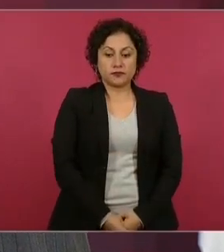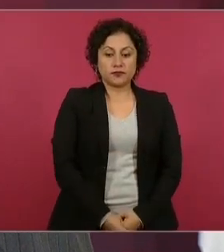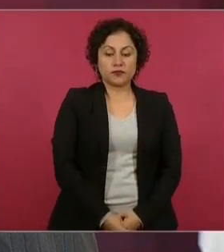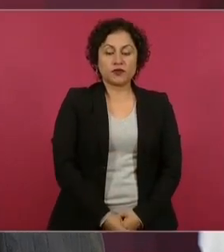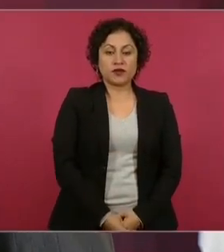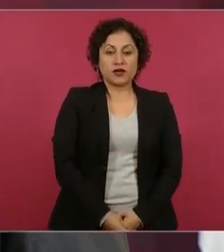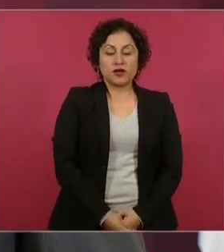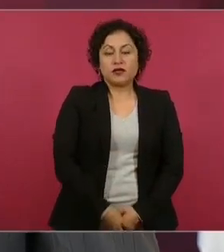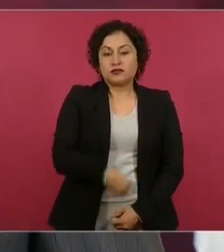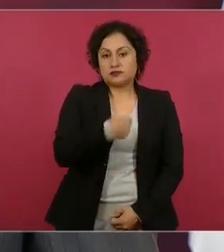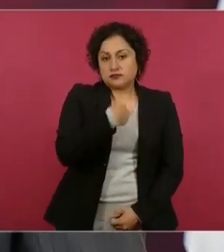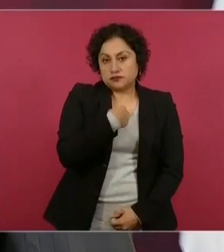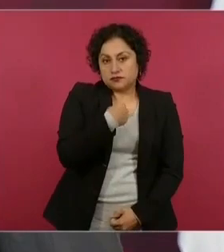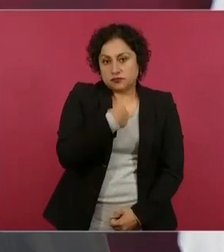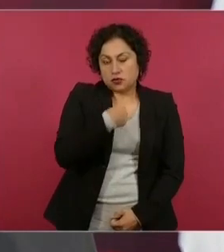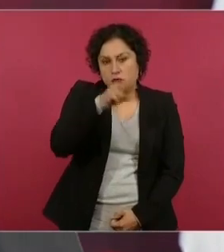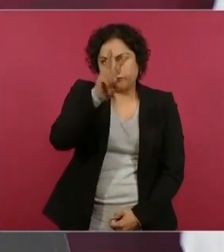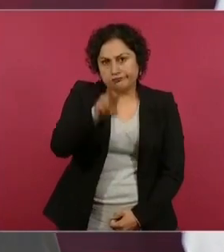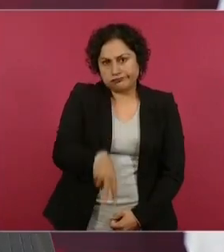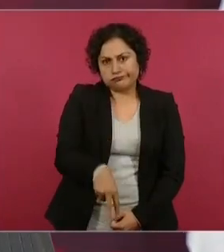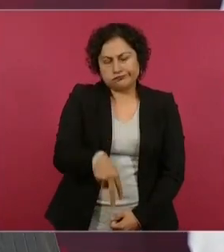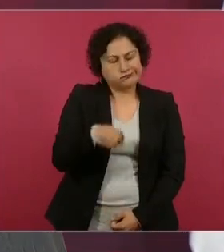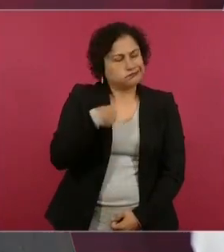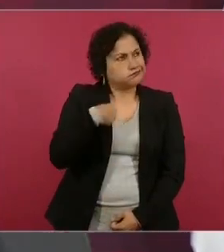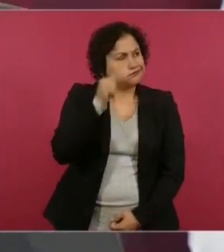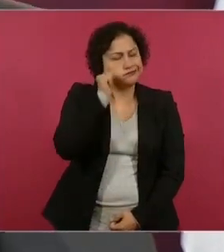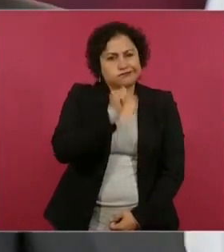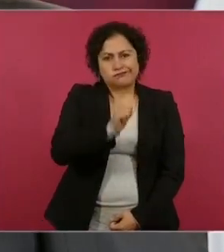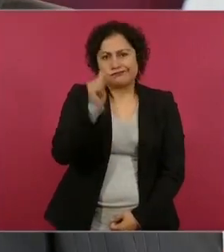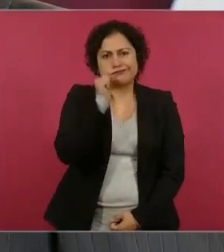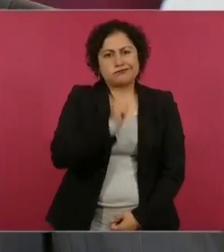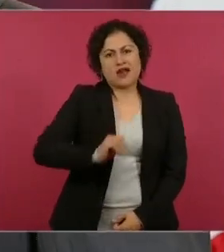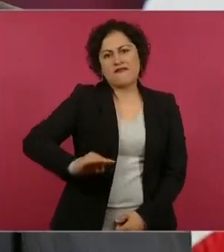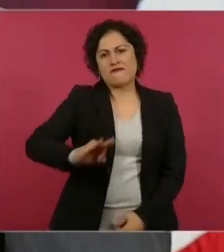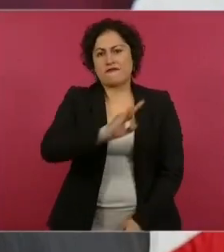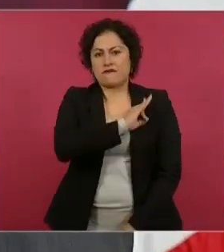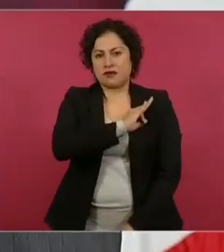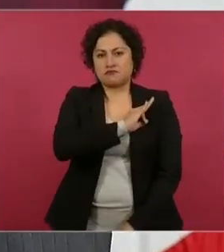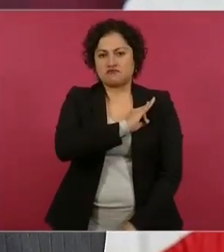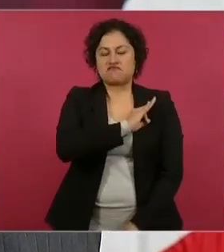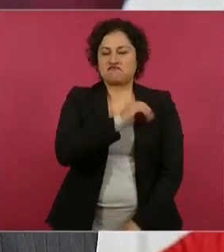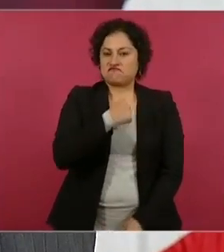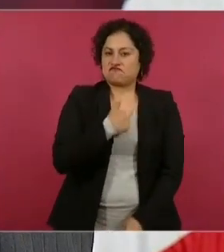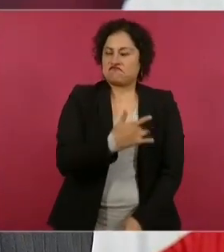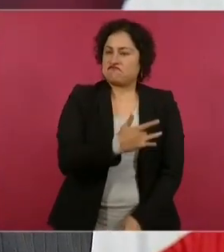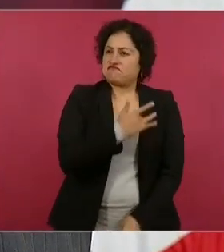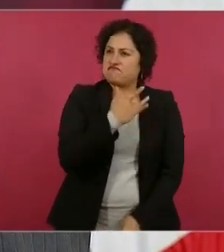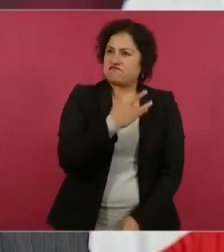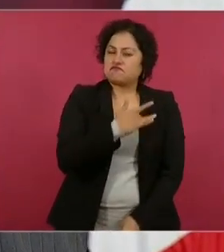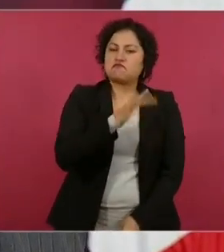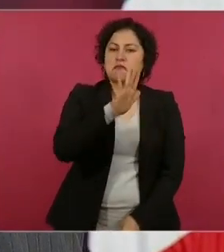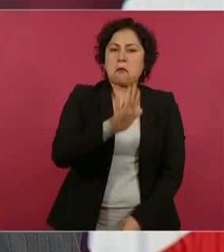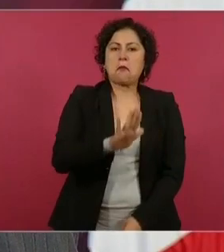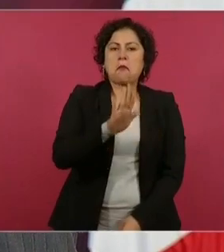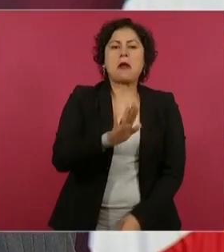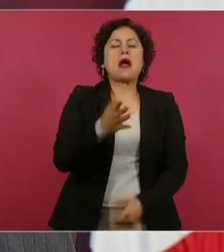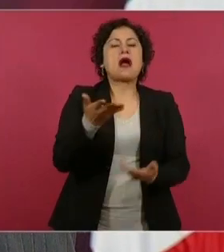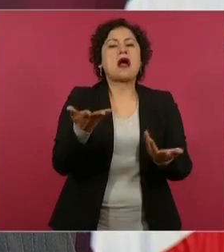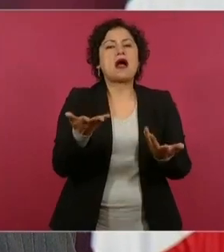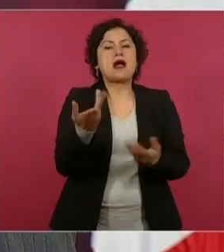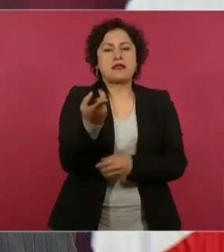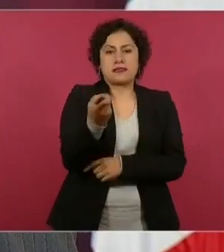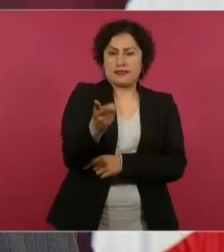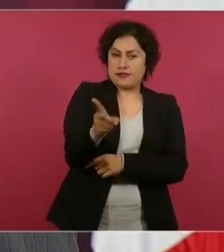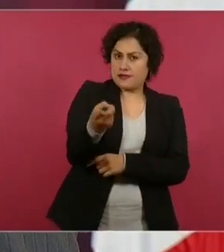pierdo las esperanzas, soy un hombre de fe, de que para diciembre ya va a haber una